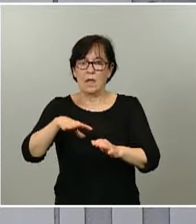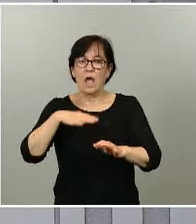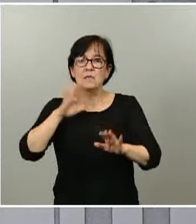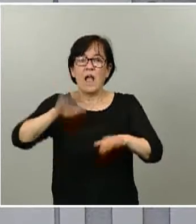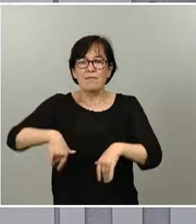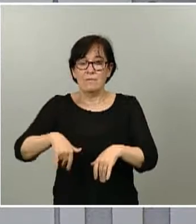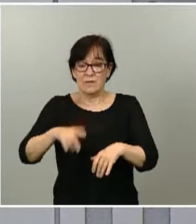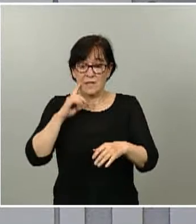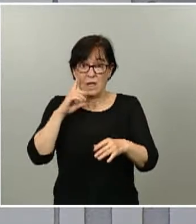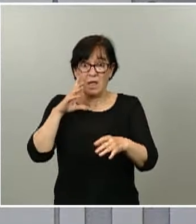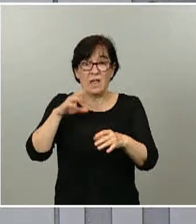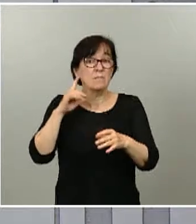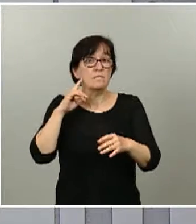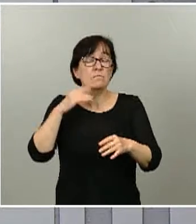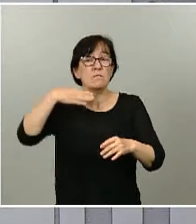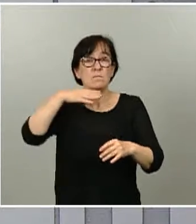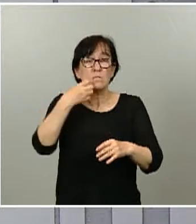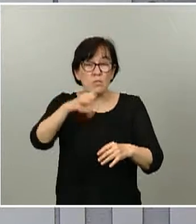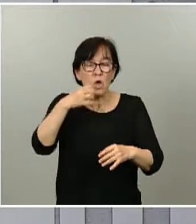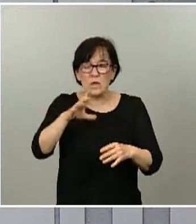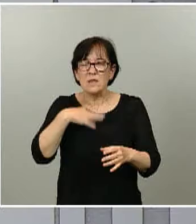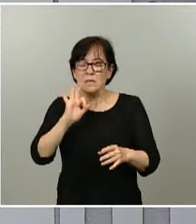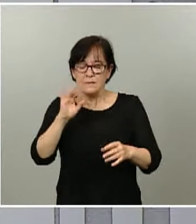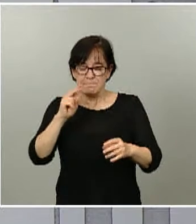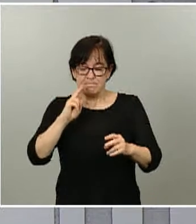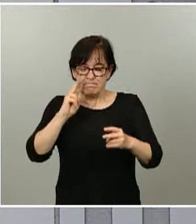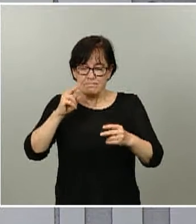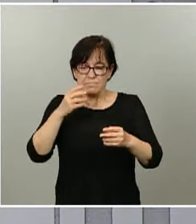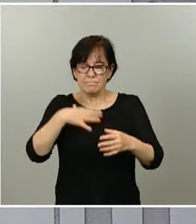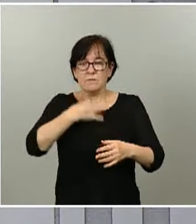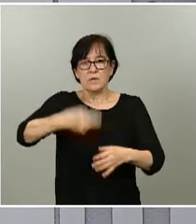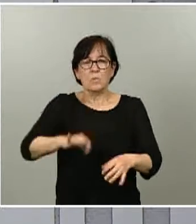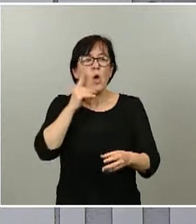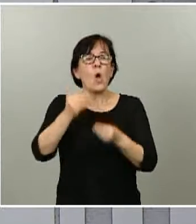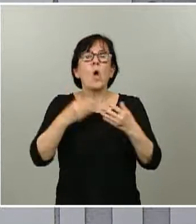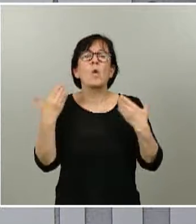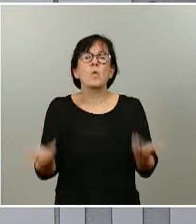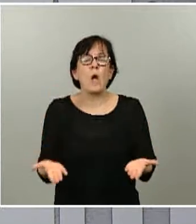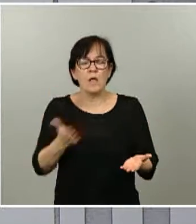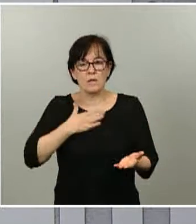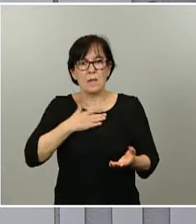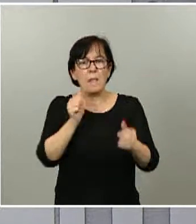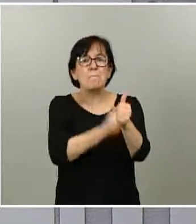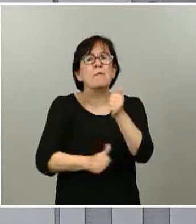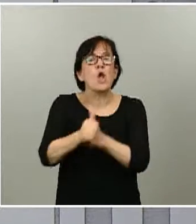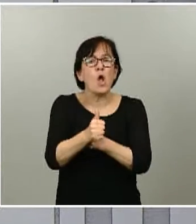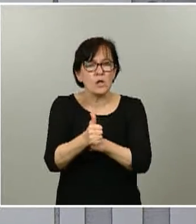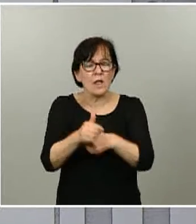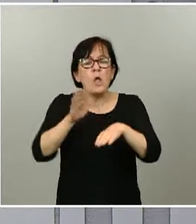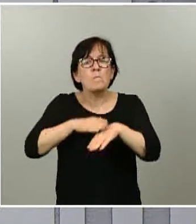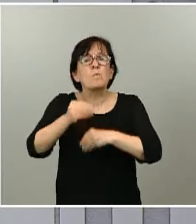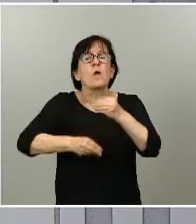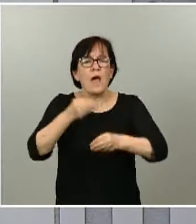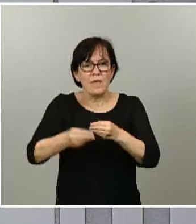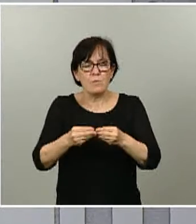ruido a veces no tengamos la capacidad suficiente de plantear cuáles son nuestras prioridades o por qué hacemos las cosas de una manera